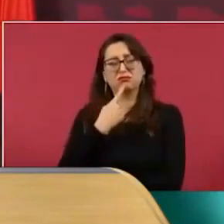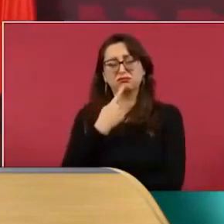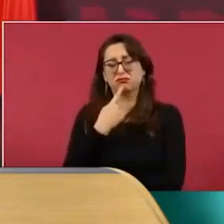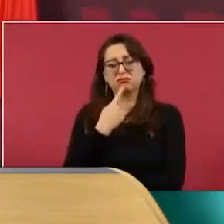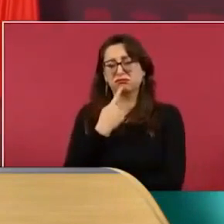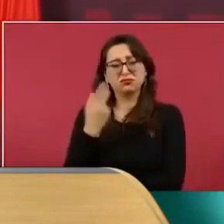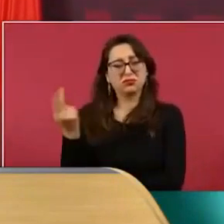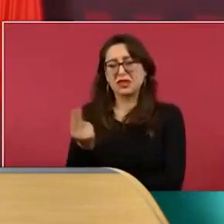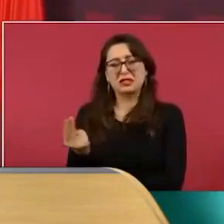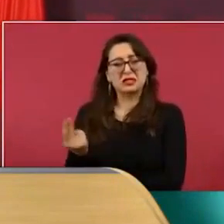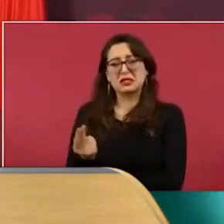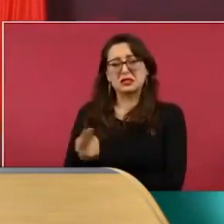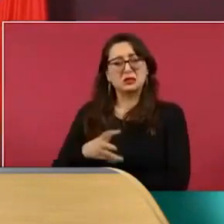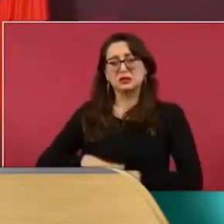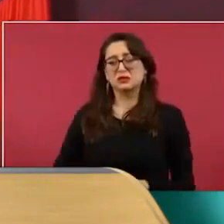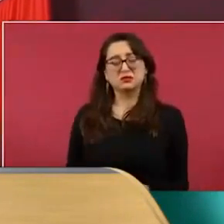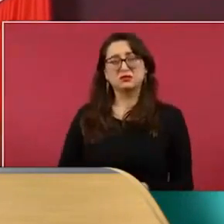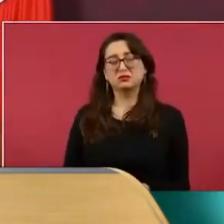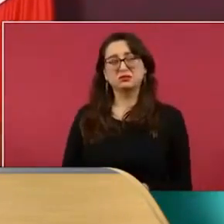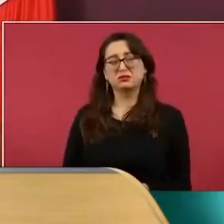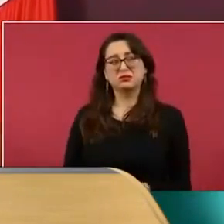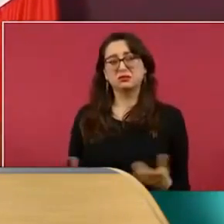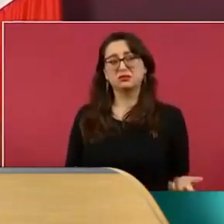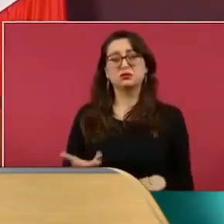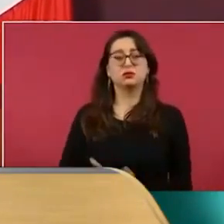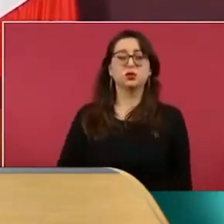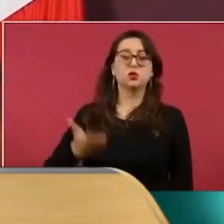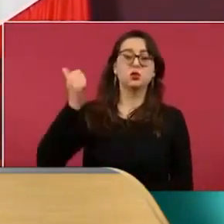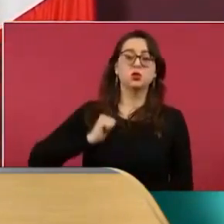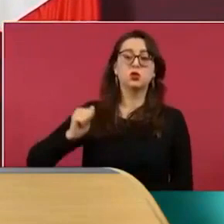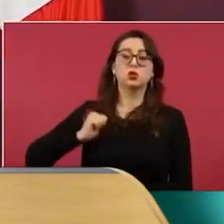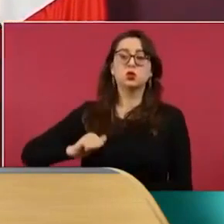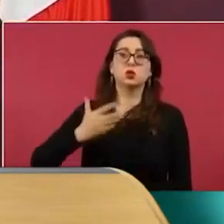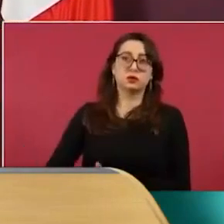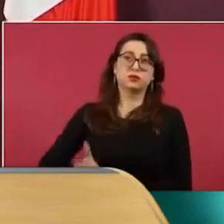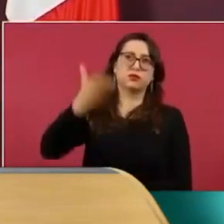Eso era de la época de los boletines.